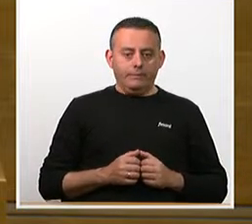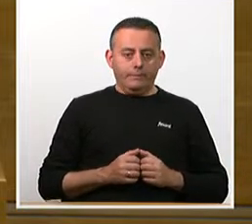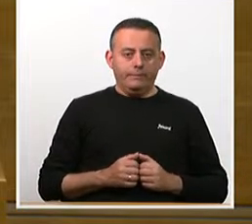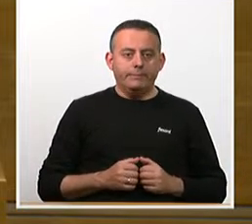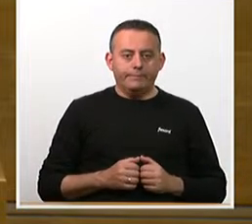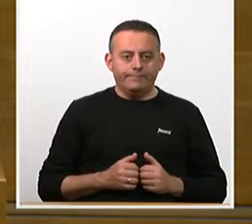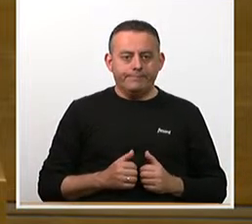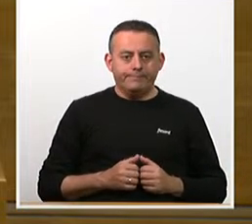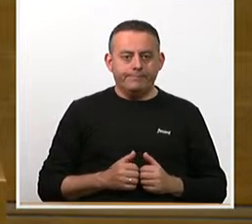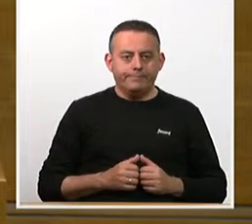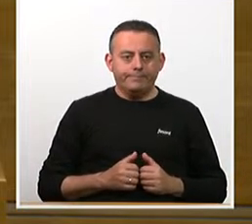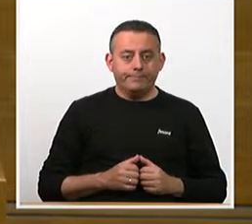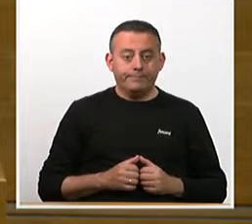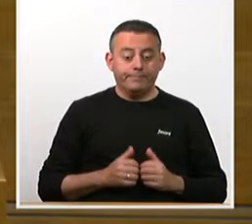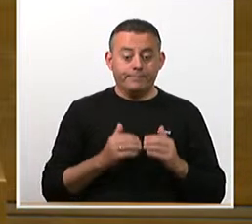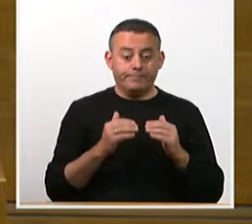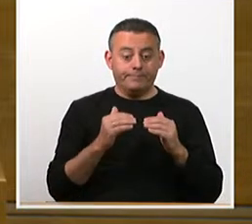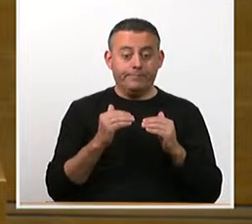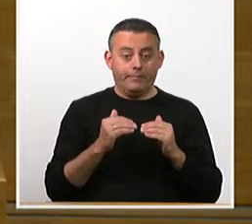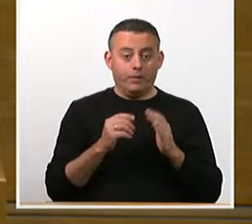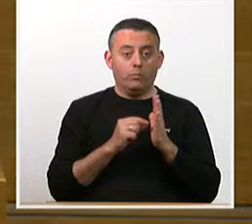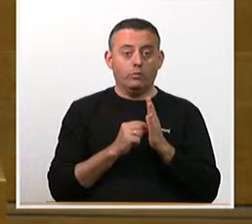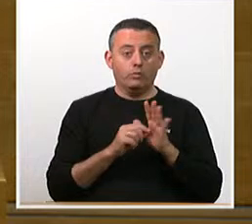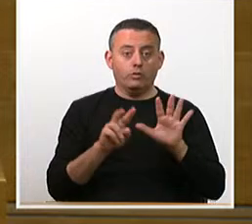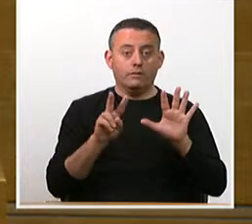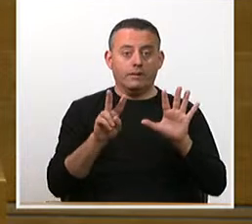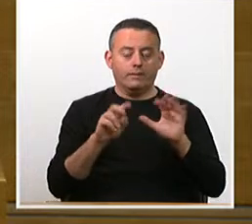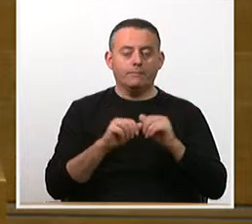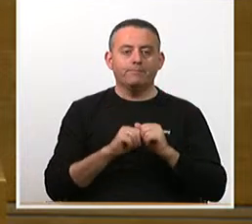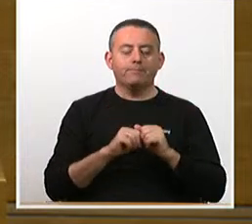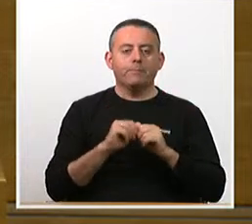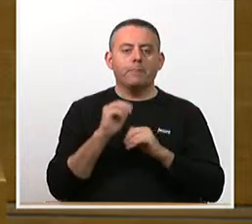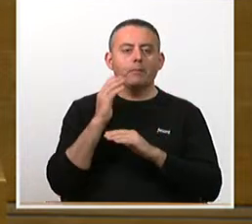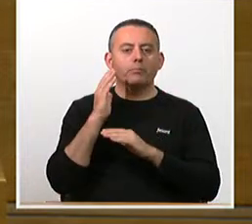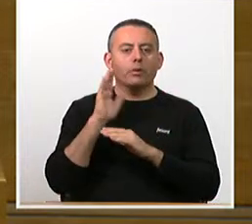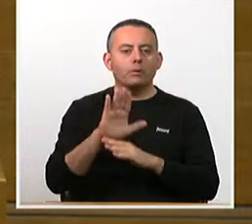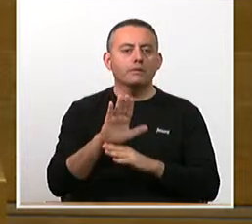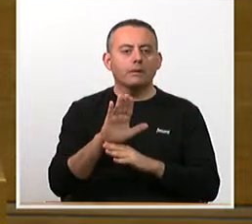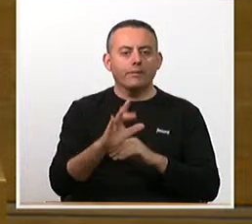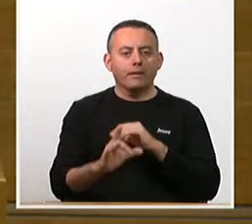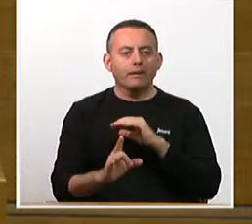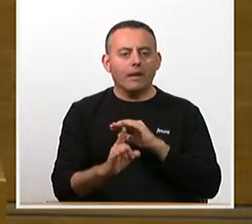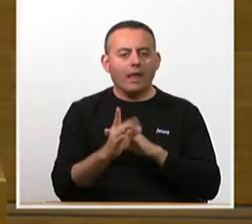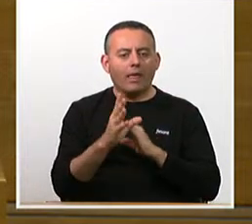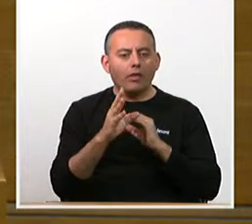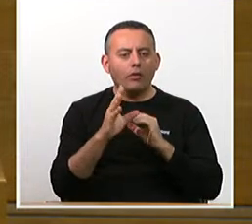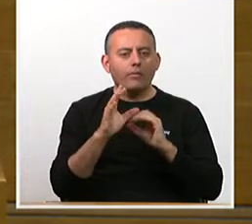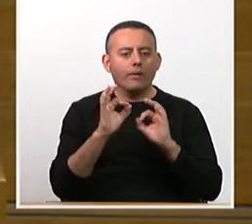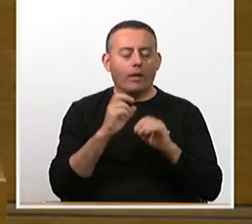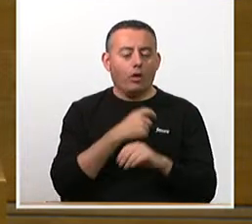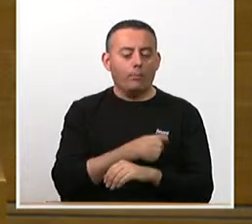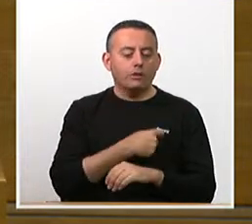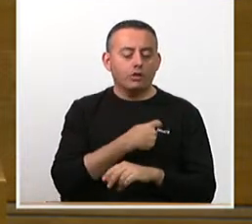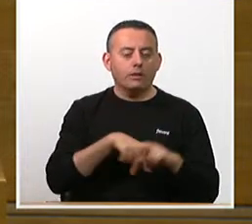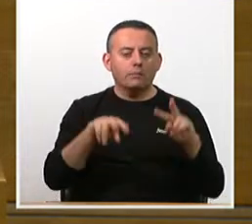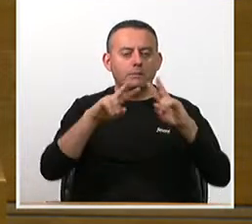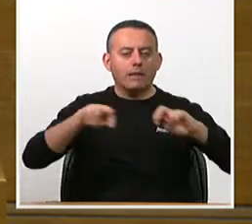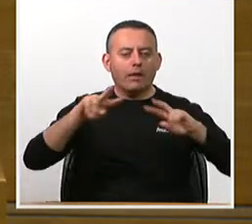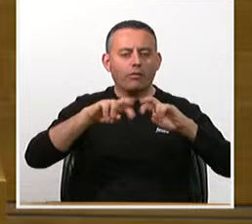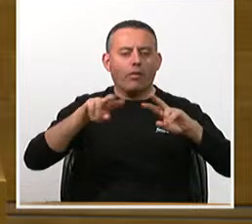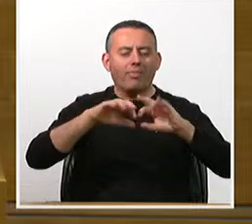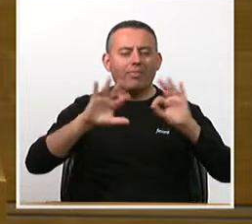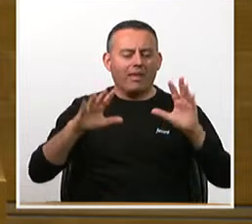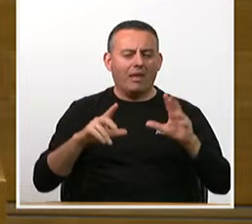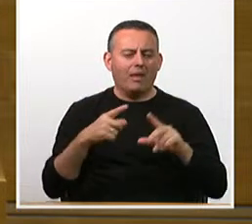iniciativa votamos El Punto s propuesta de creación de una comisión de investigación sobre las irregularidades